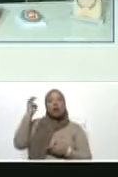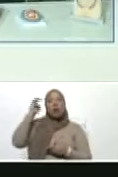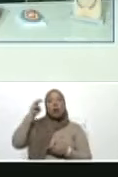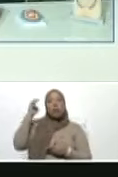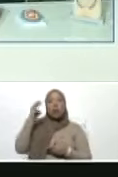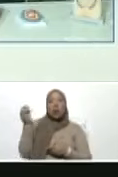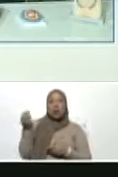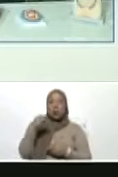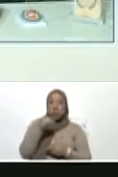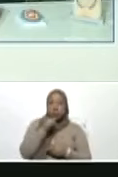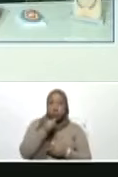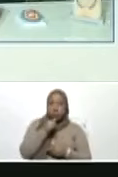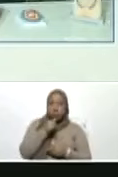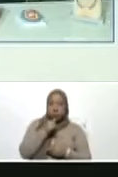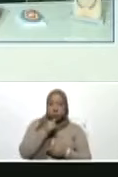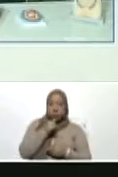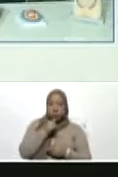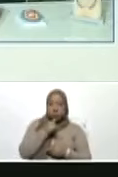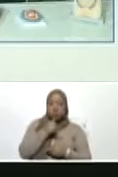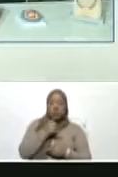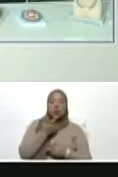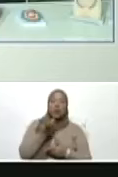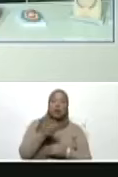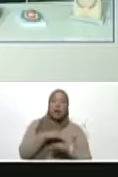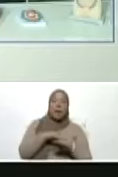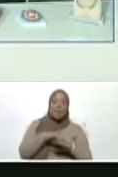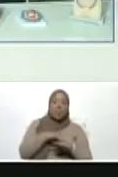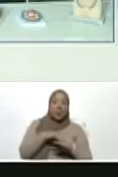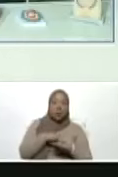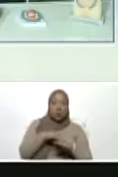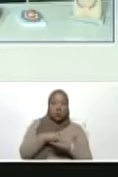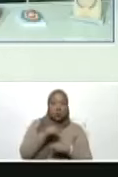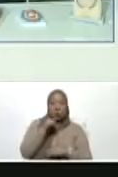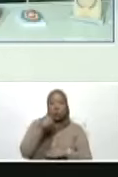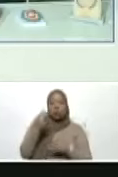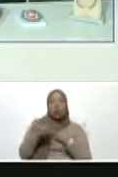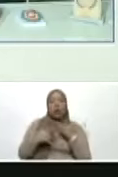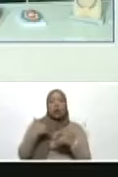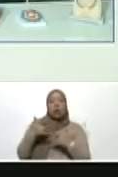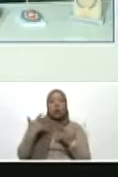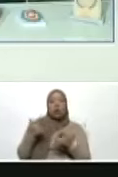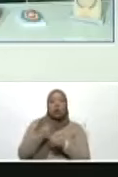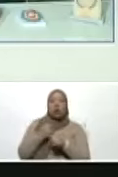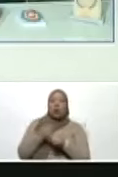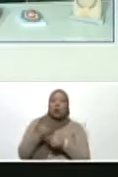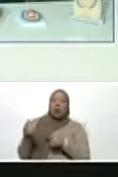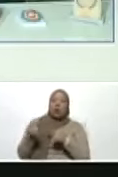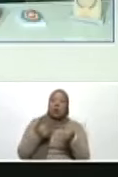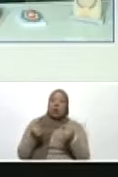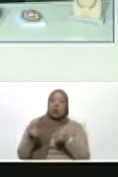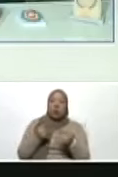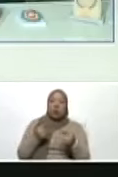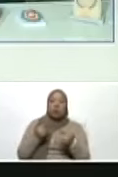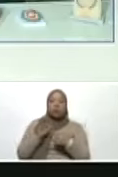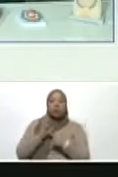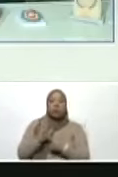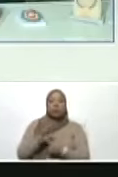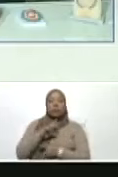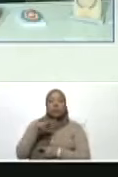mayor Yelitze Santaella. Así que vamos a hacerlo conversadito.